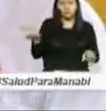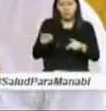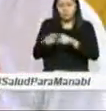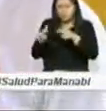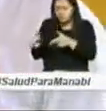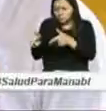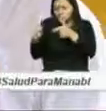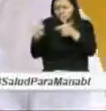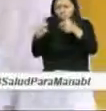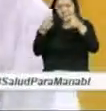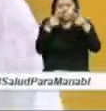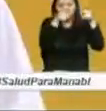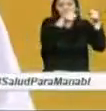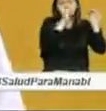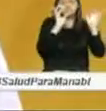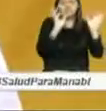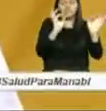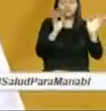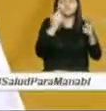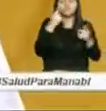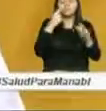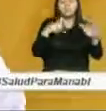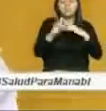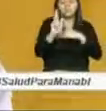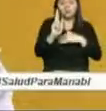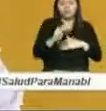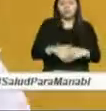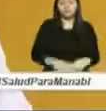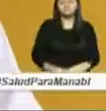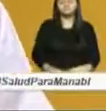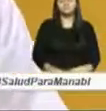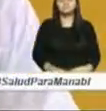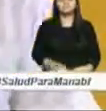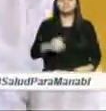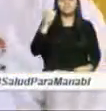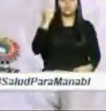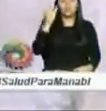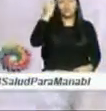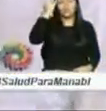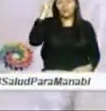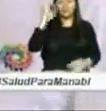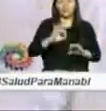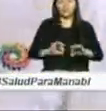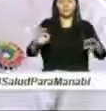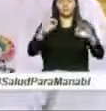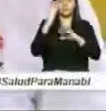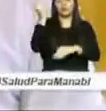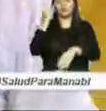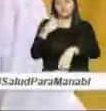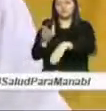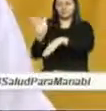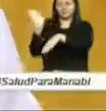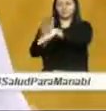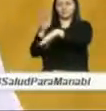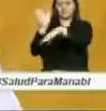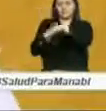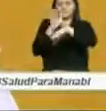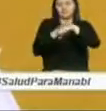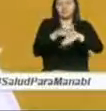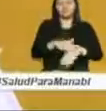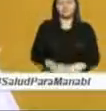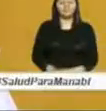que se están repotenciando, etcétera. Pero aquí una idea fuerza también, y sobre todo para ustedes, queridos jóvenes. Ustedes